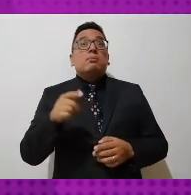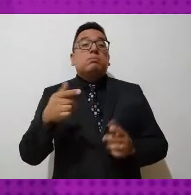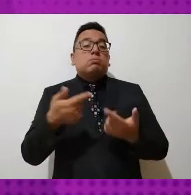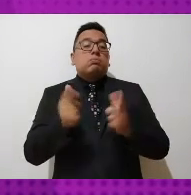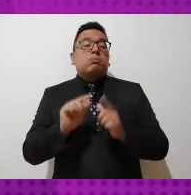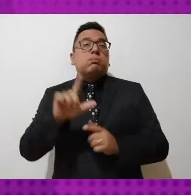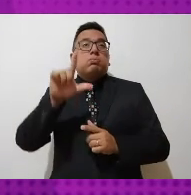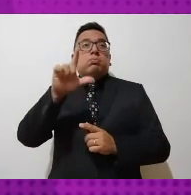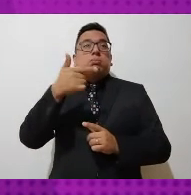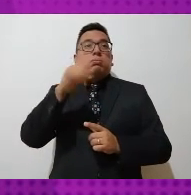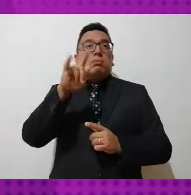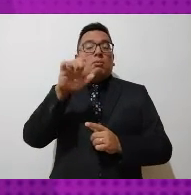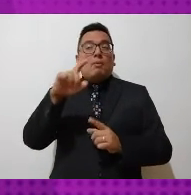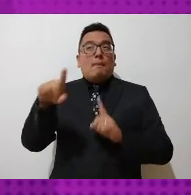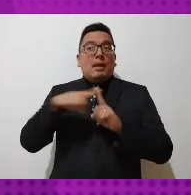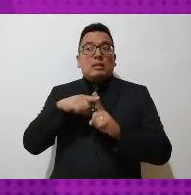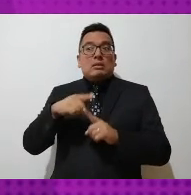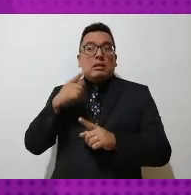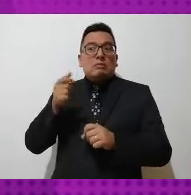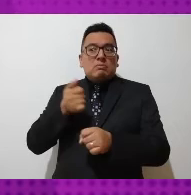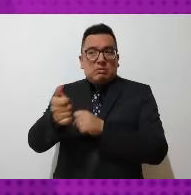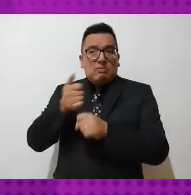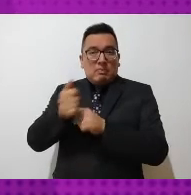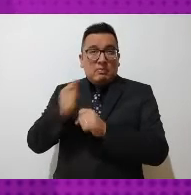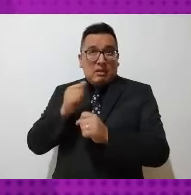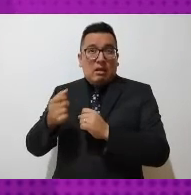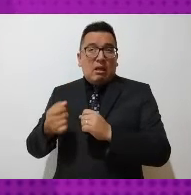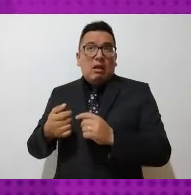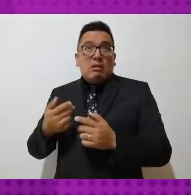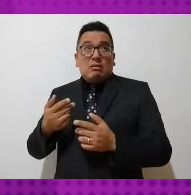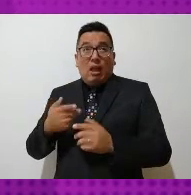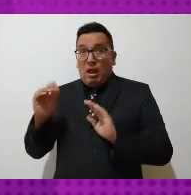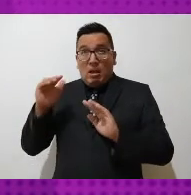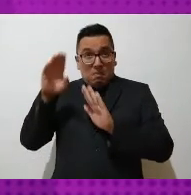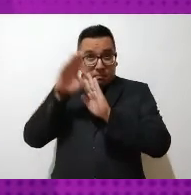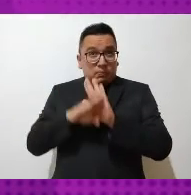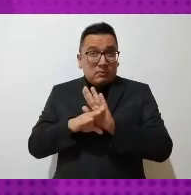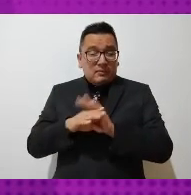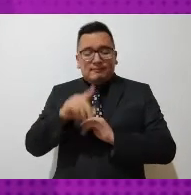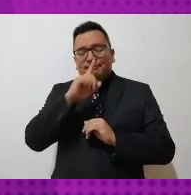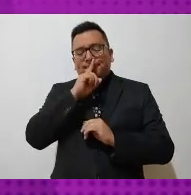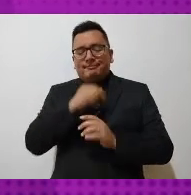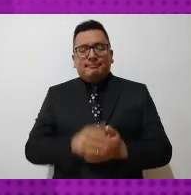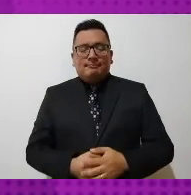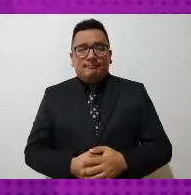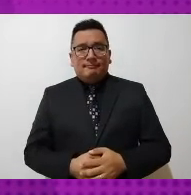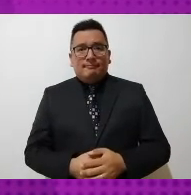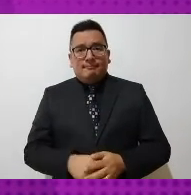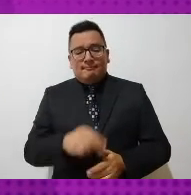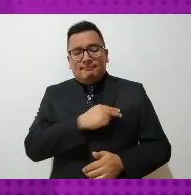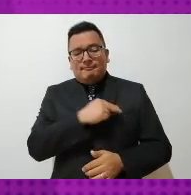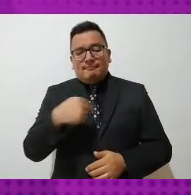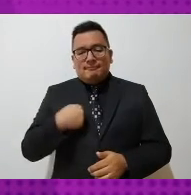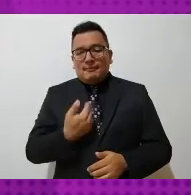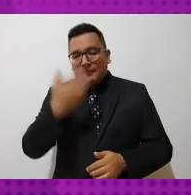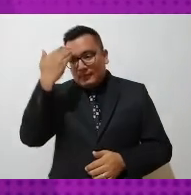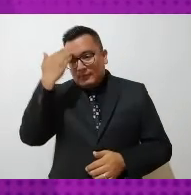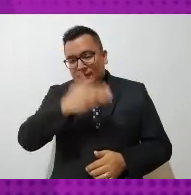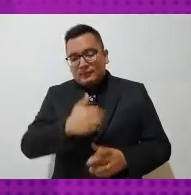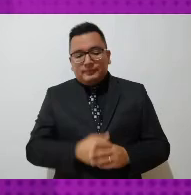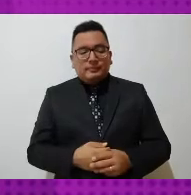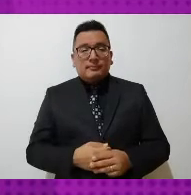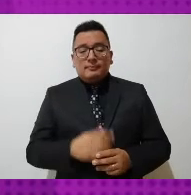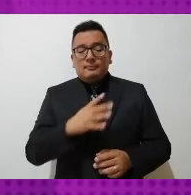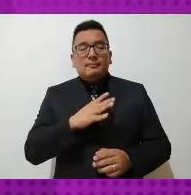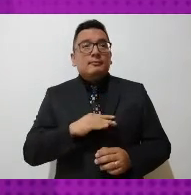odio en contra de estas personas. Claro que no. No partimos desde un principio de eficacia o de eficiencia de la norma en favor